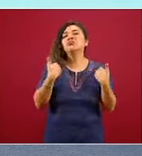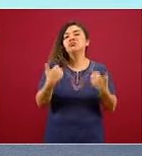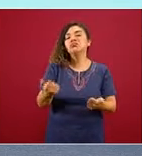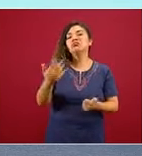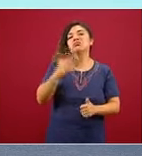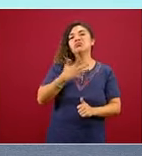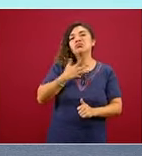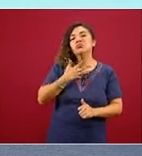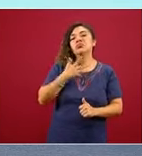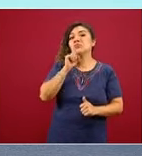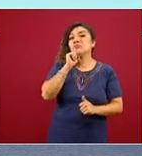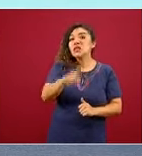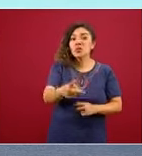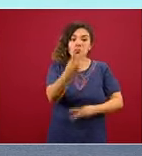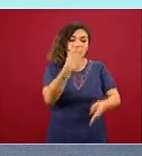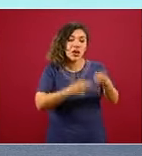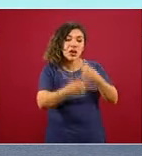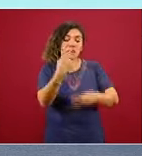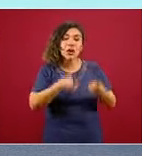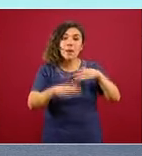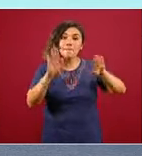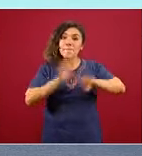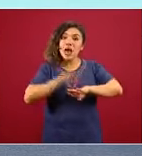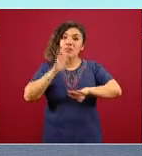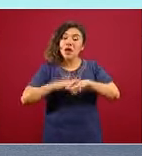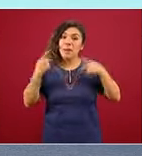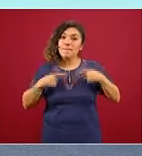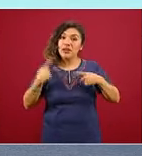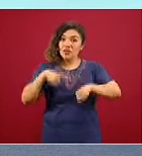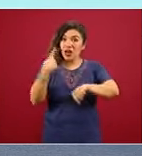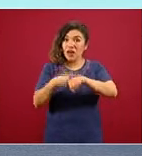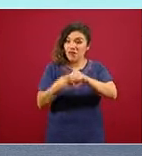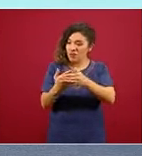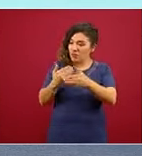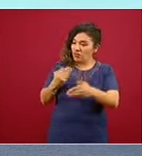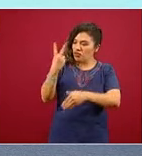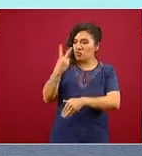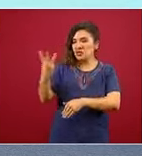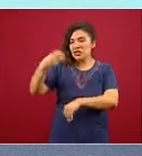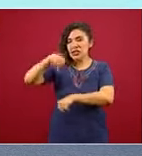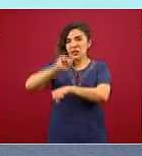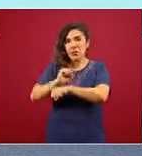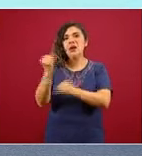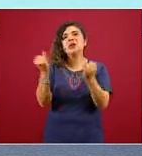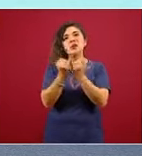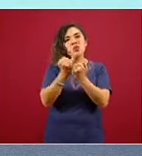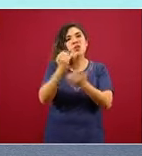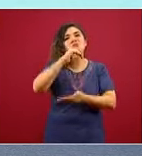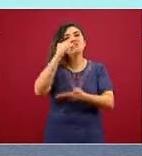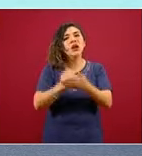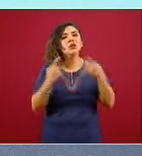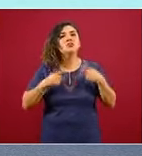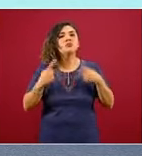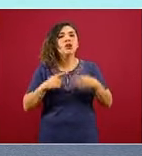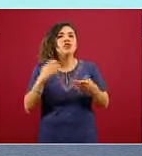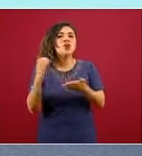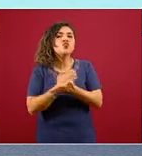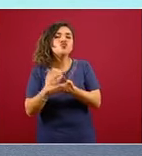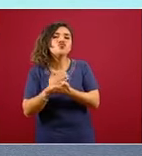en consecuencia de este incremento de los últimos 2-3 semanas hemos tenido una reducción en los recuperados, menos